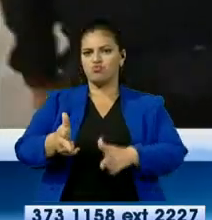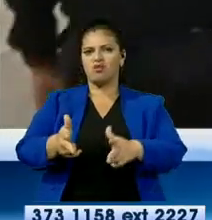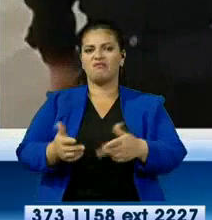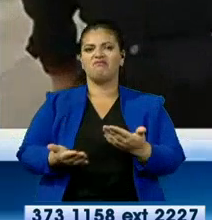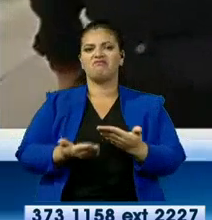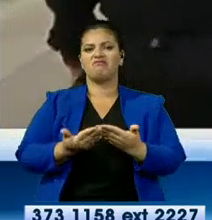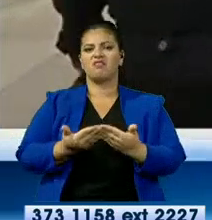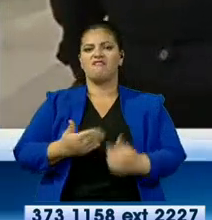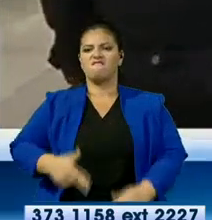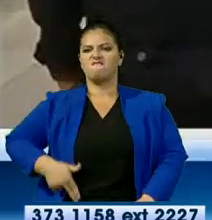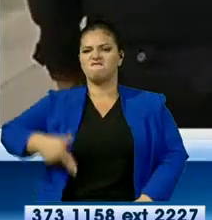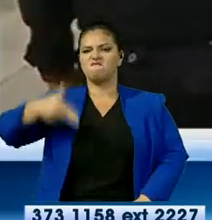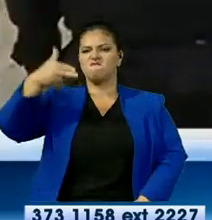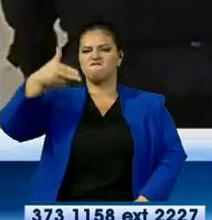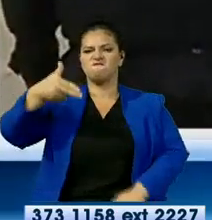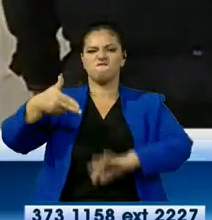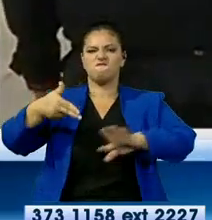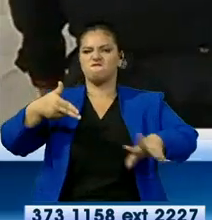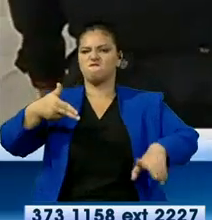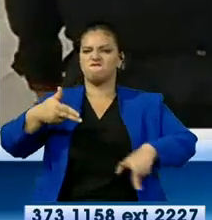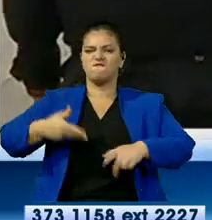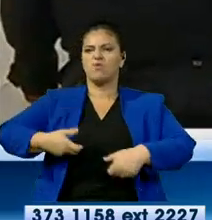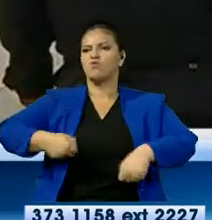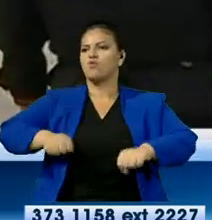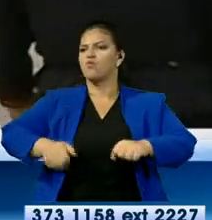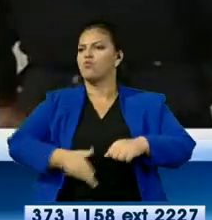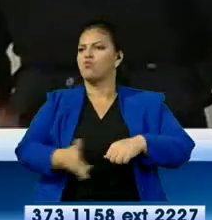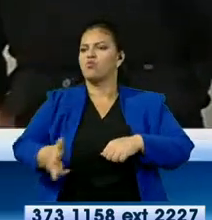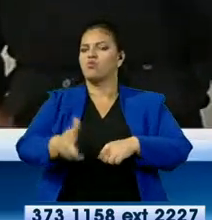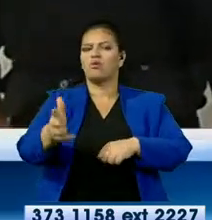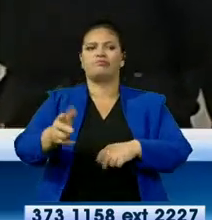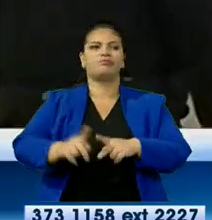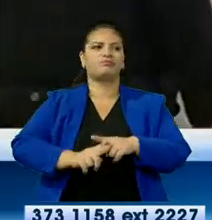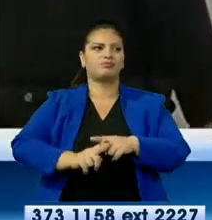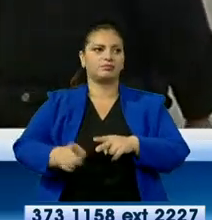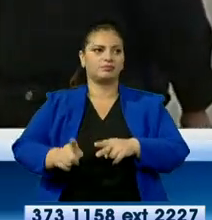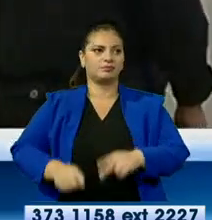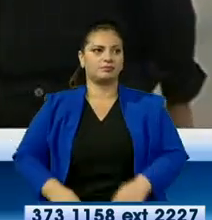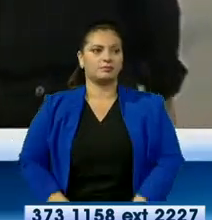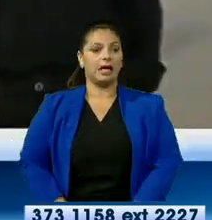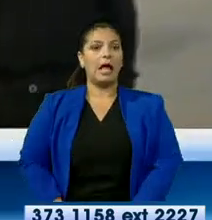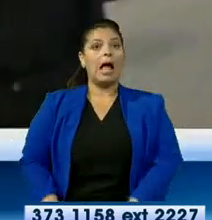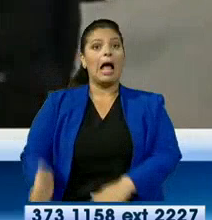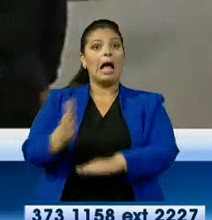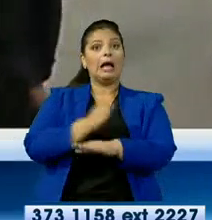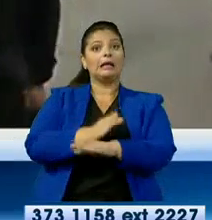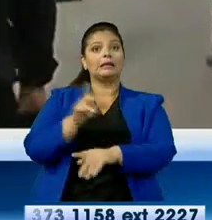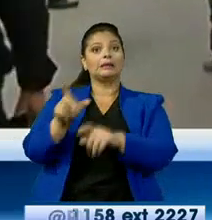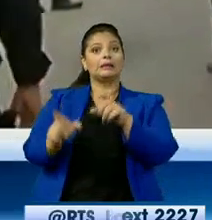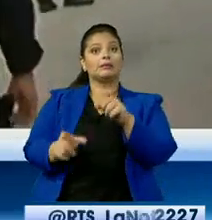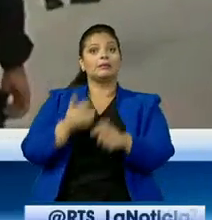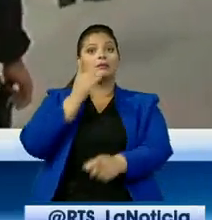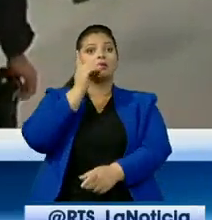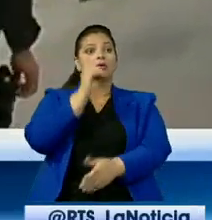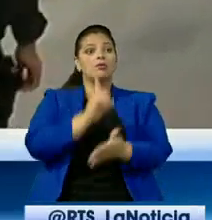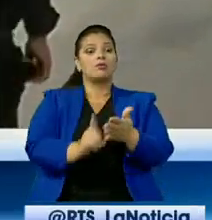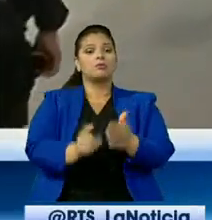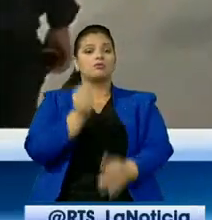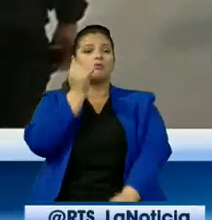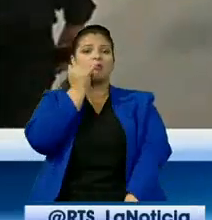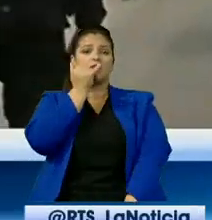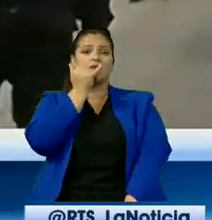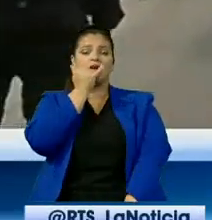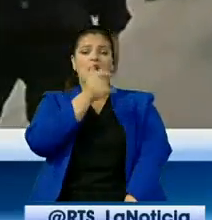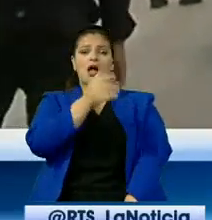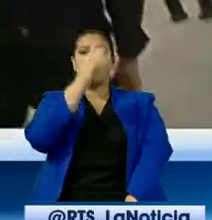por parte de personas, no solo quienes transitan por el sector, quienes pasan caminando diariamente, porque recordemos que